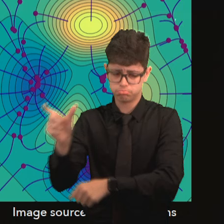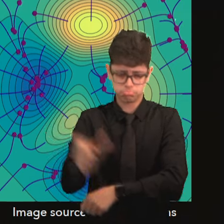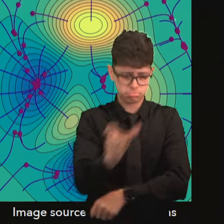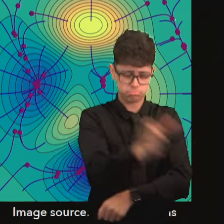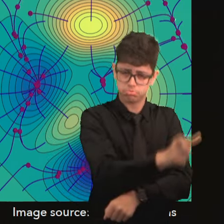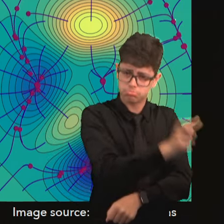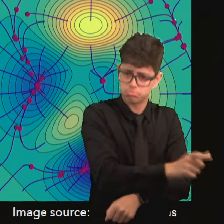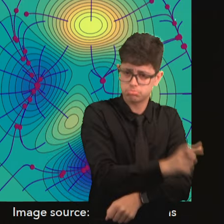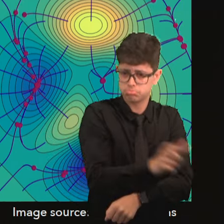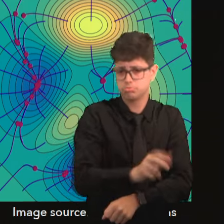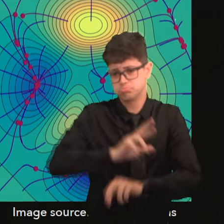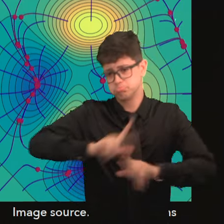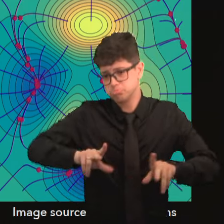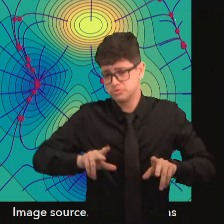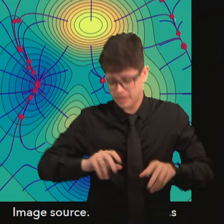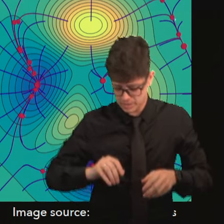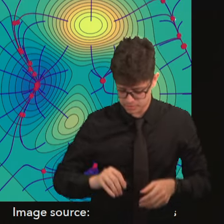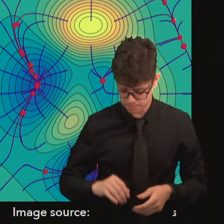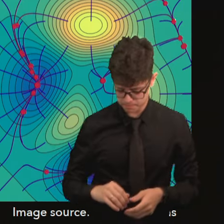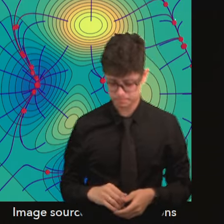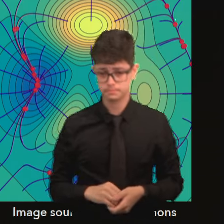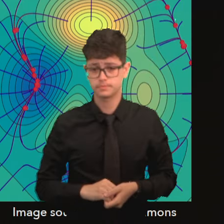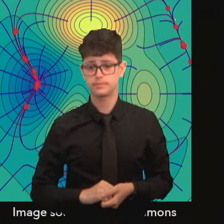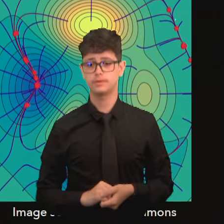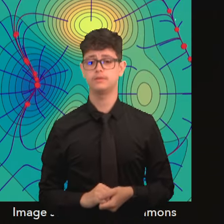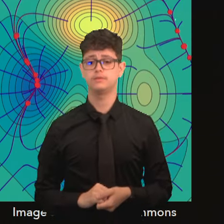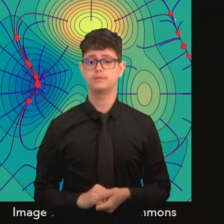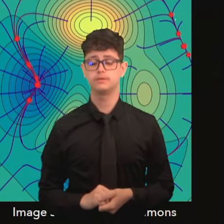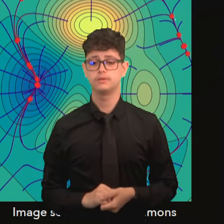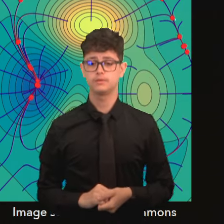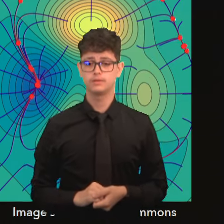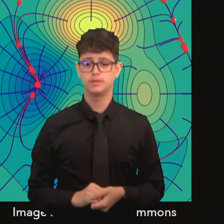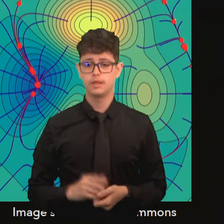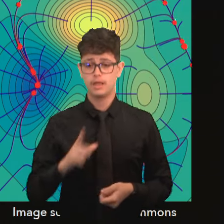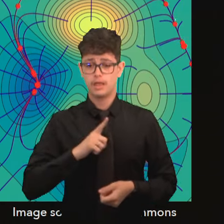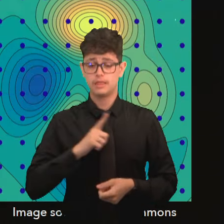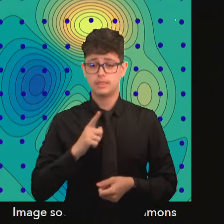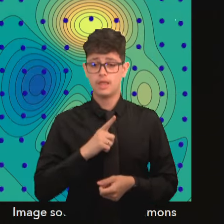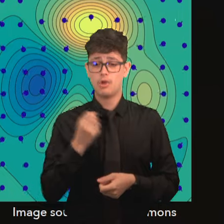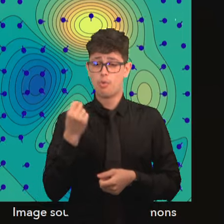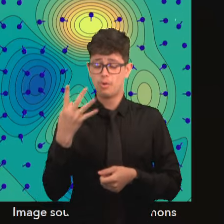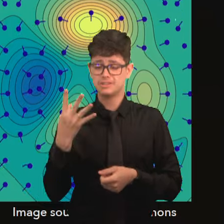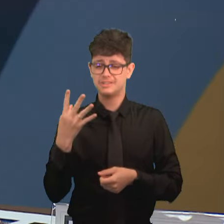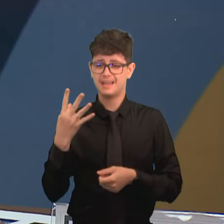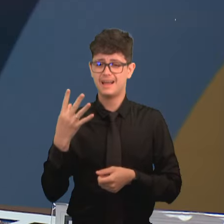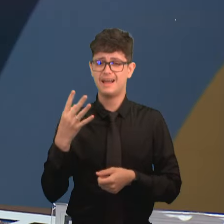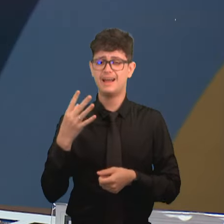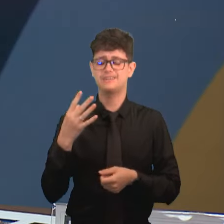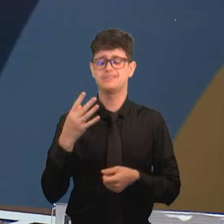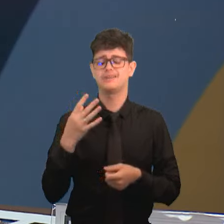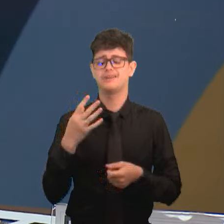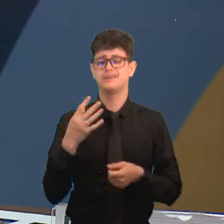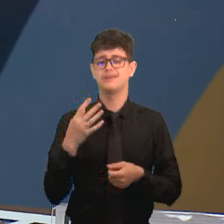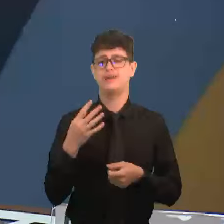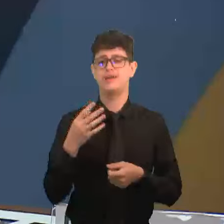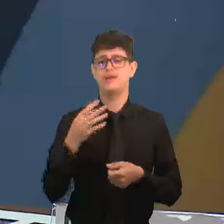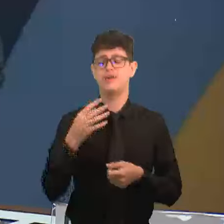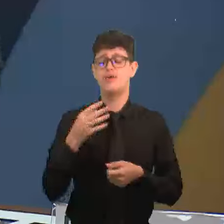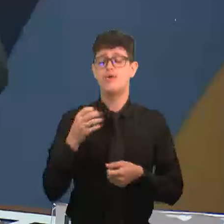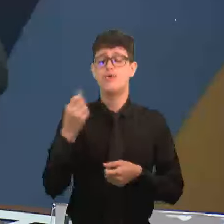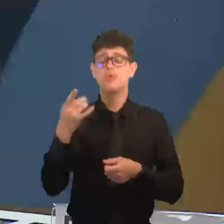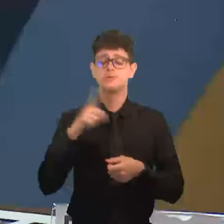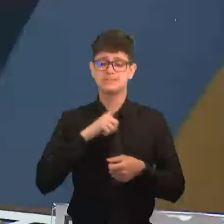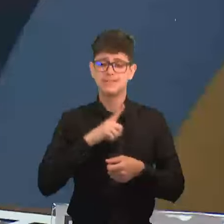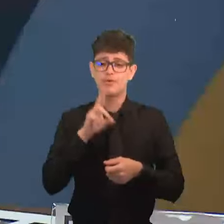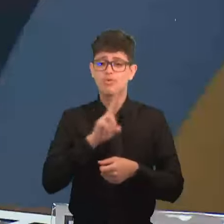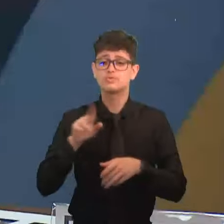de datos, un científico, ¿cuál tipo de modelo usted va a usar? ¿La cantidad de datos que usted va a usar? ¿Cuál es el número de parámetros de este modelo?